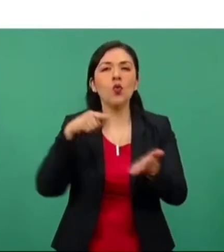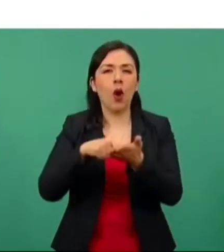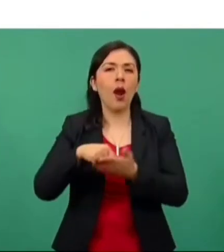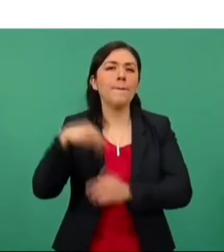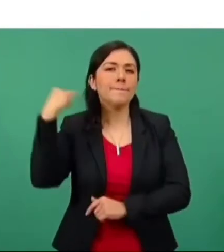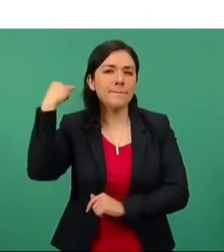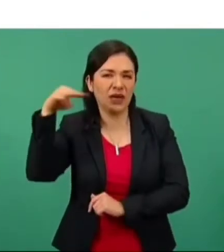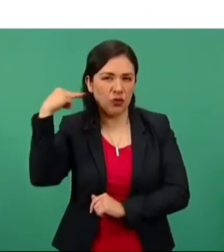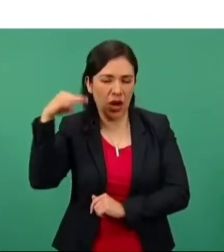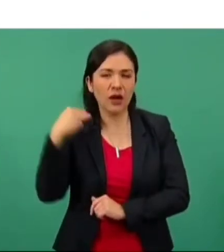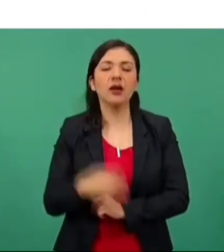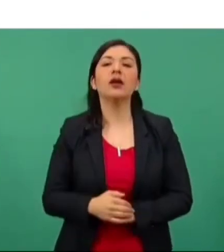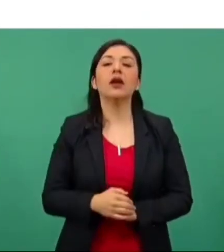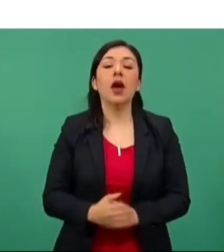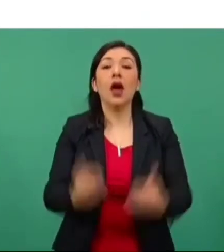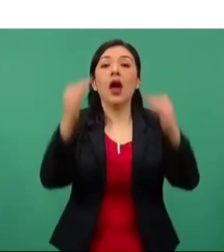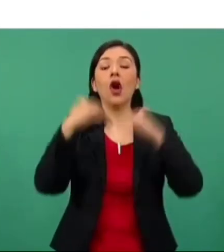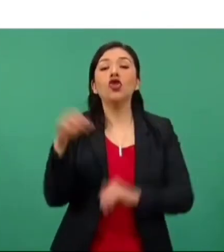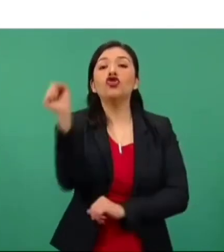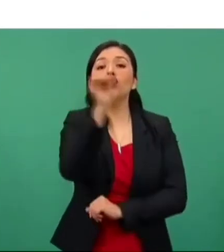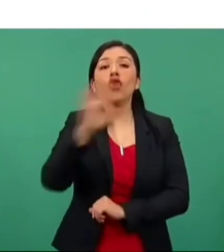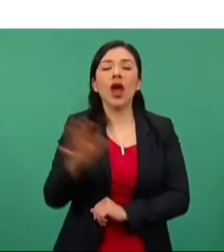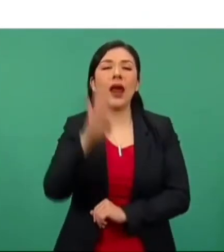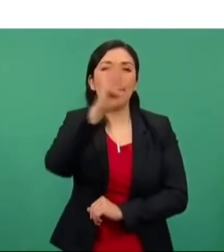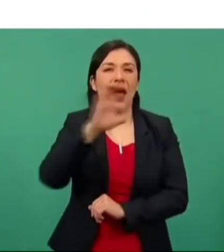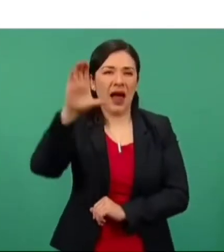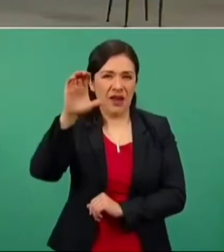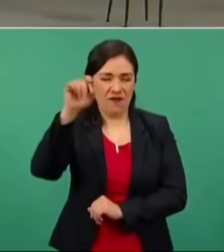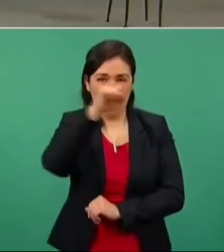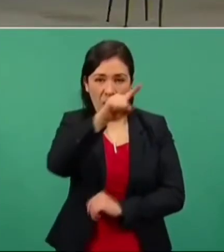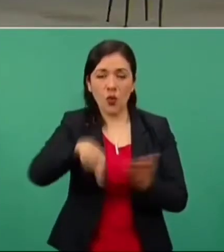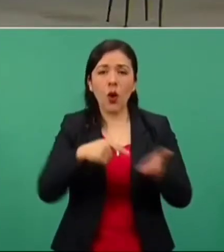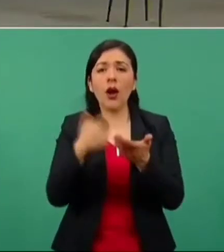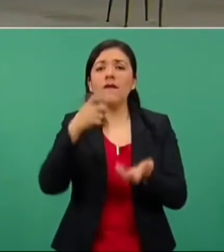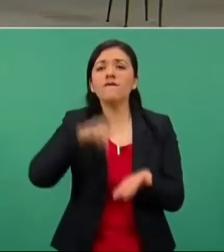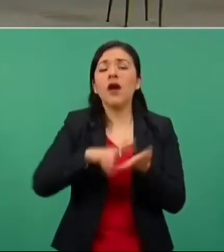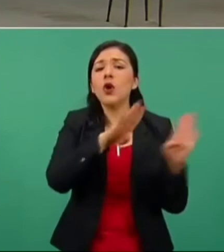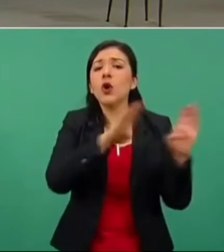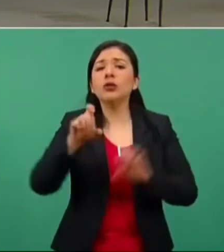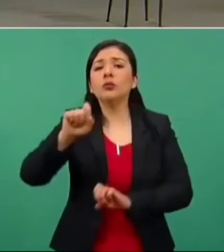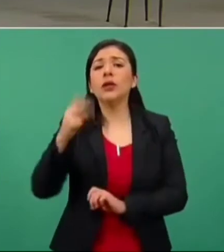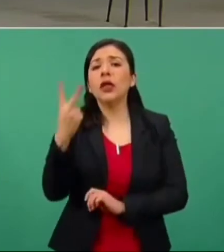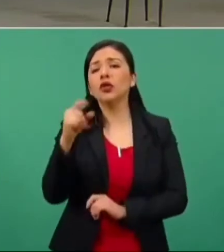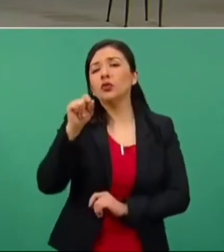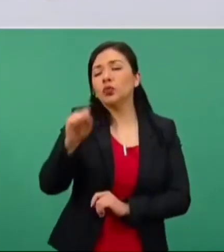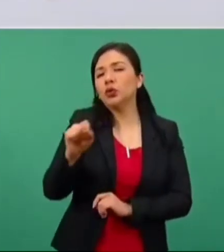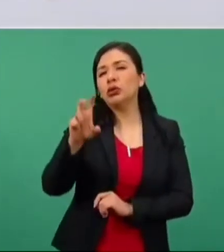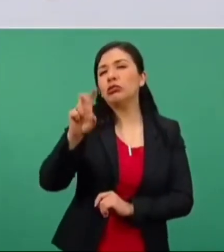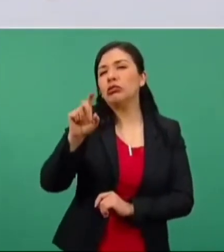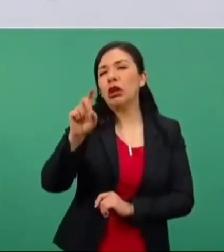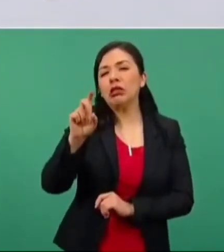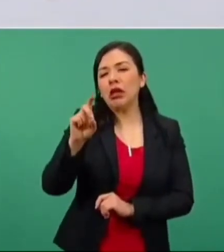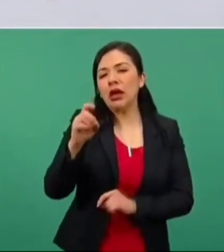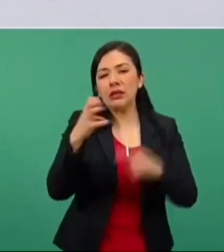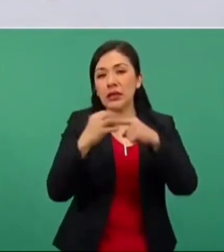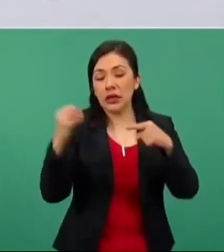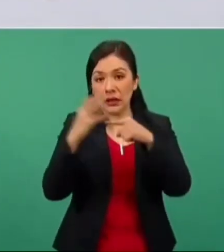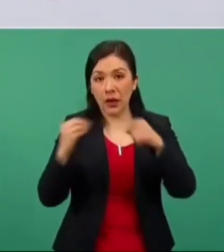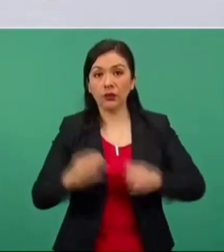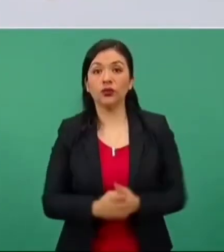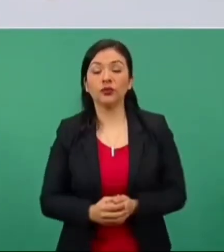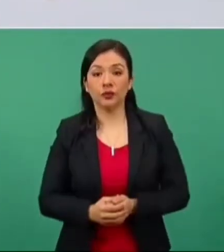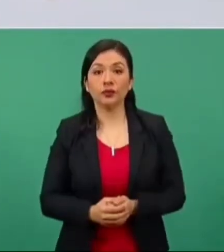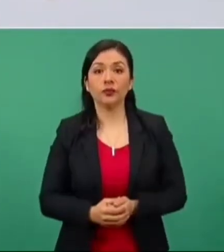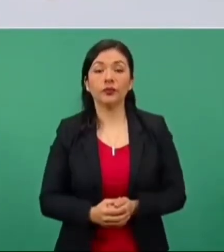en Walmart y en Soriana Hiper de La Paz, Baja California, novecientos veintidós pesos con treinta centavos.